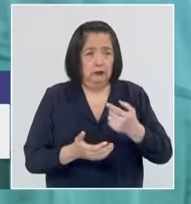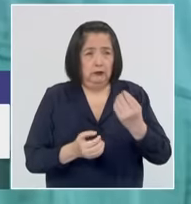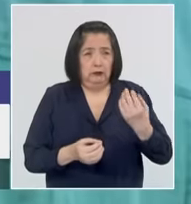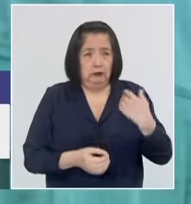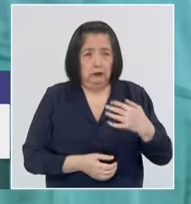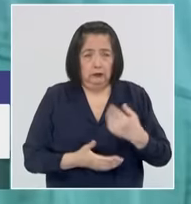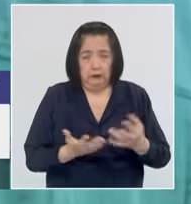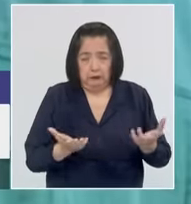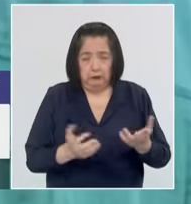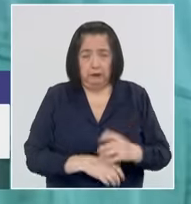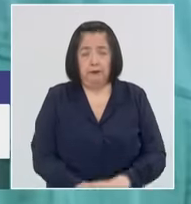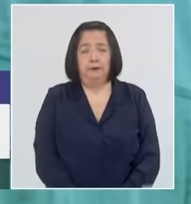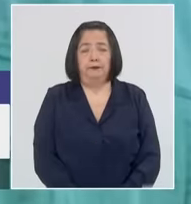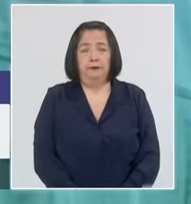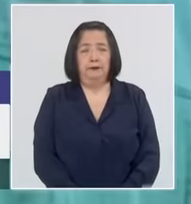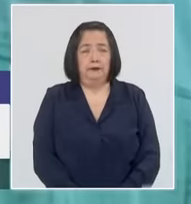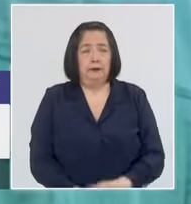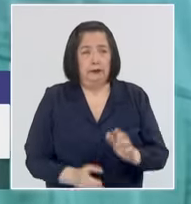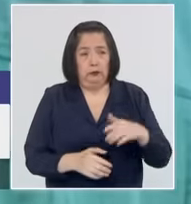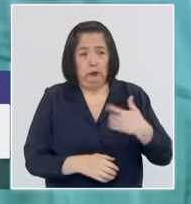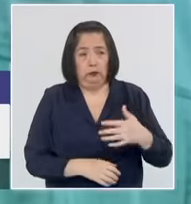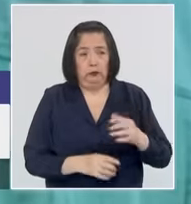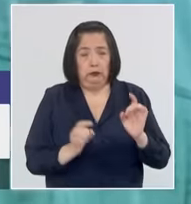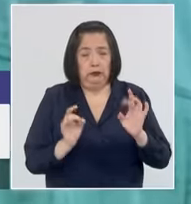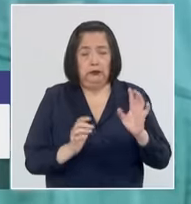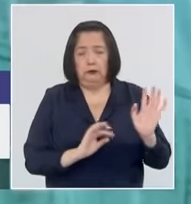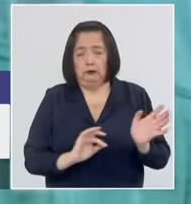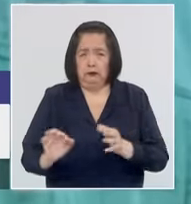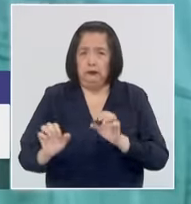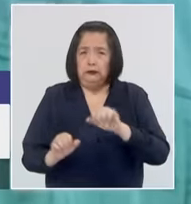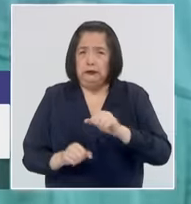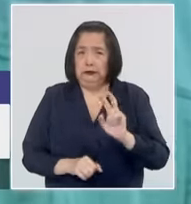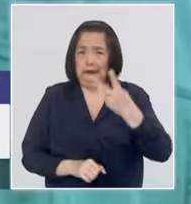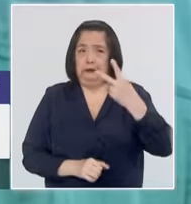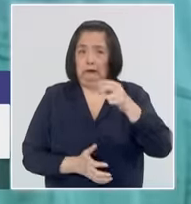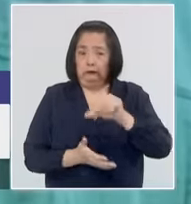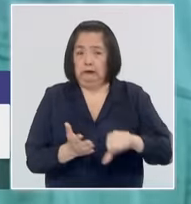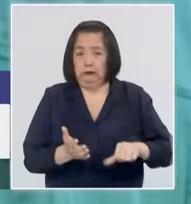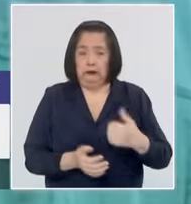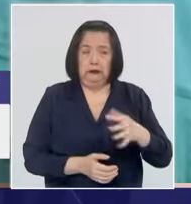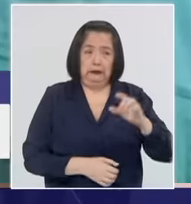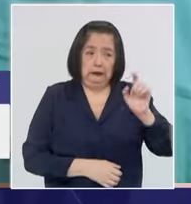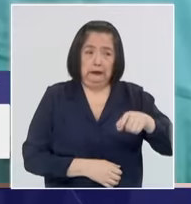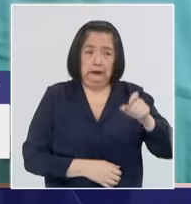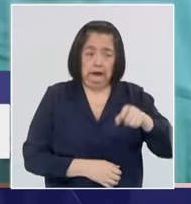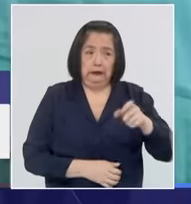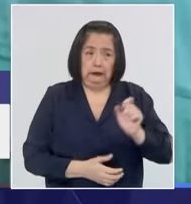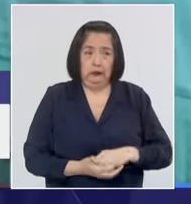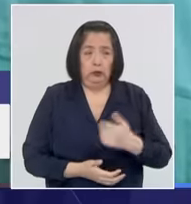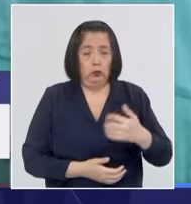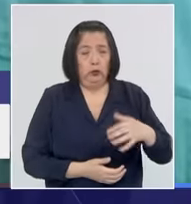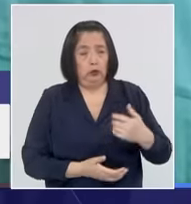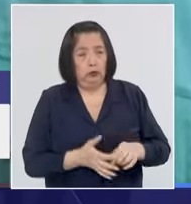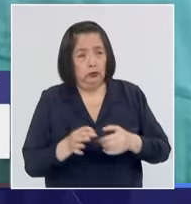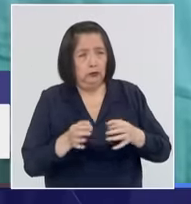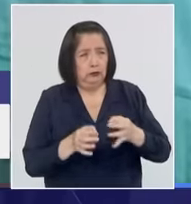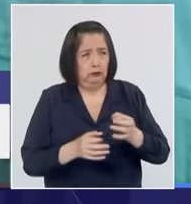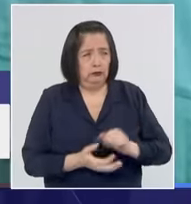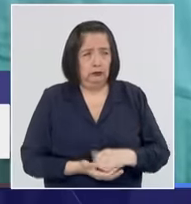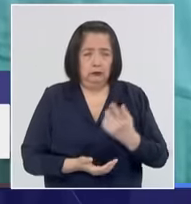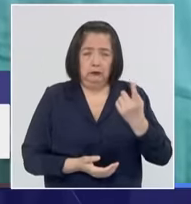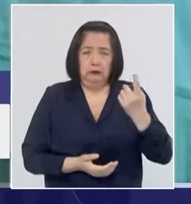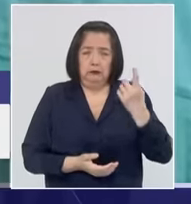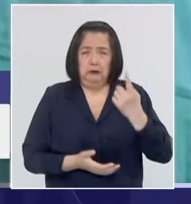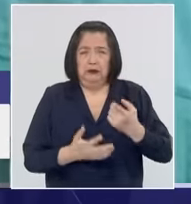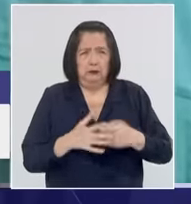que se habría presentado también posterior y muy grave. Por supuesto, esa segunda operación también requiere toda una explicación. Para